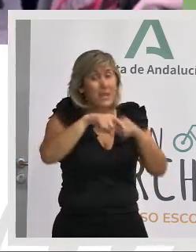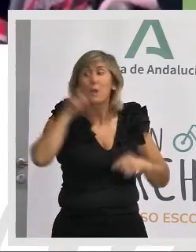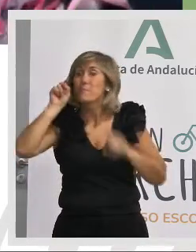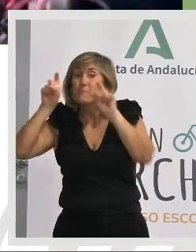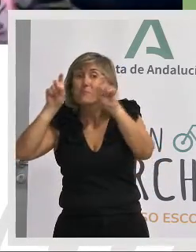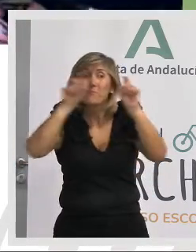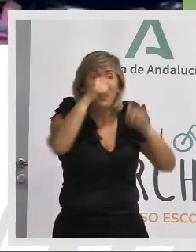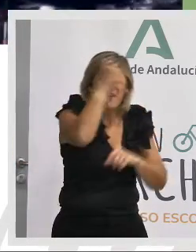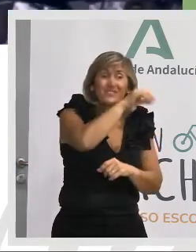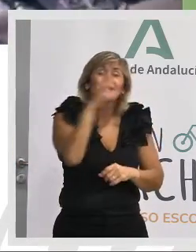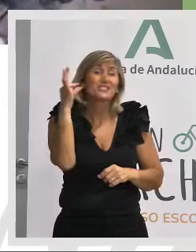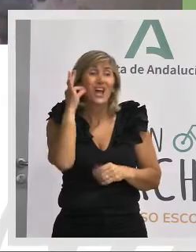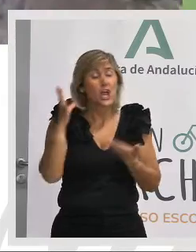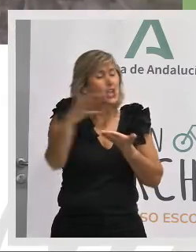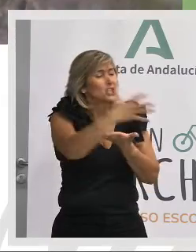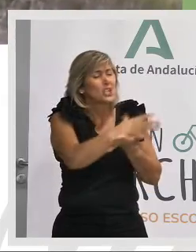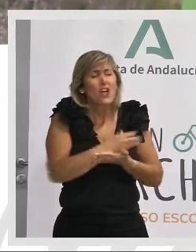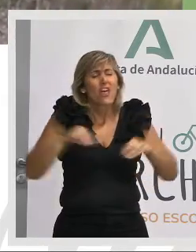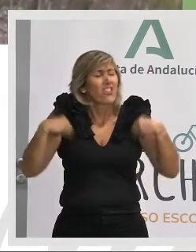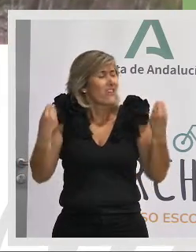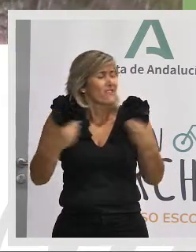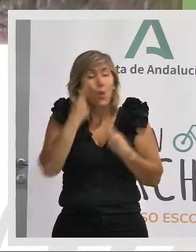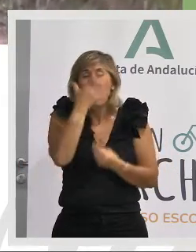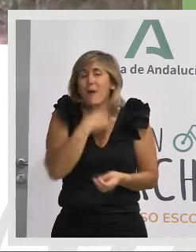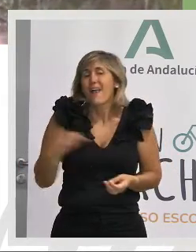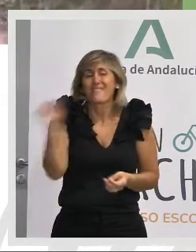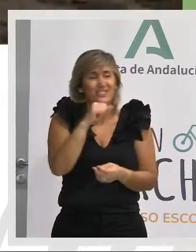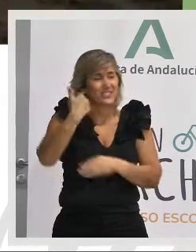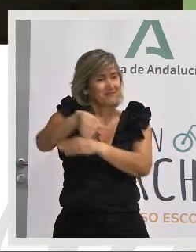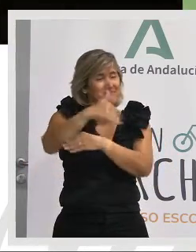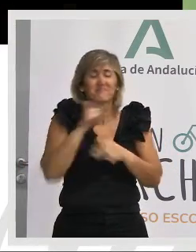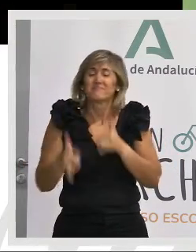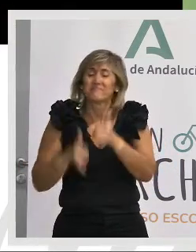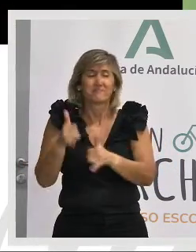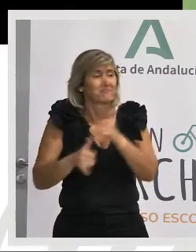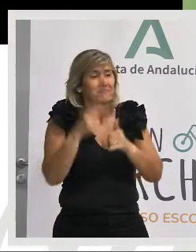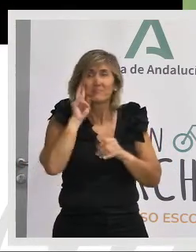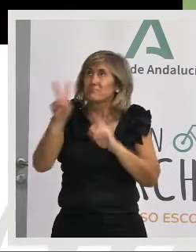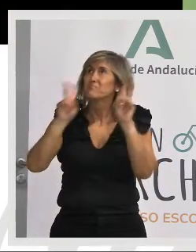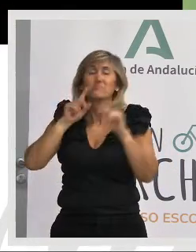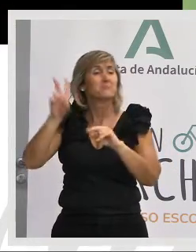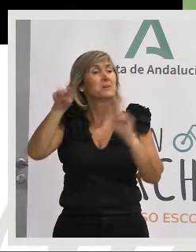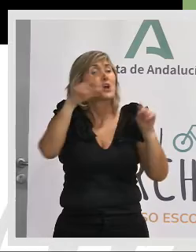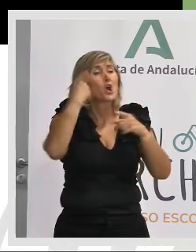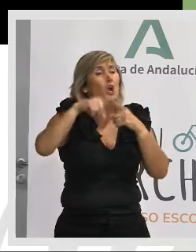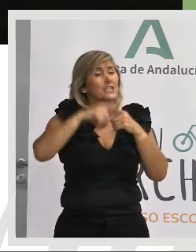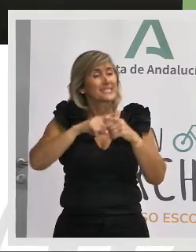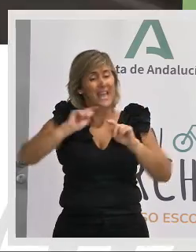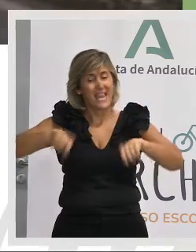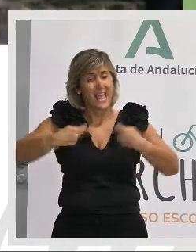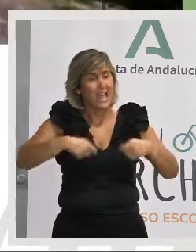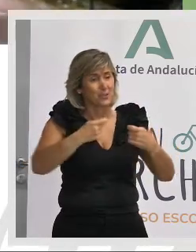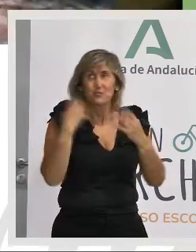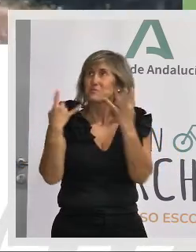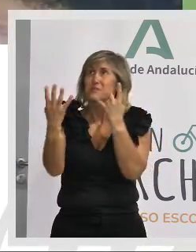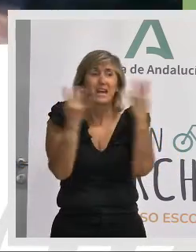maestros y maestras, pasamos un día fantástico. Pudimos conocer entornos naturales próximos a nuestro pueblo y sentir lo